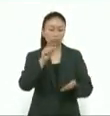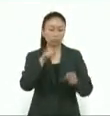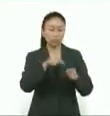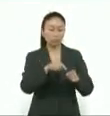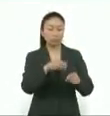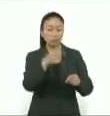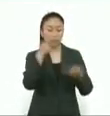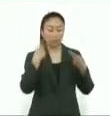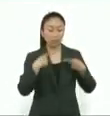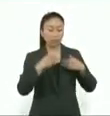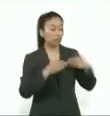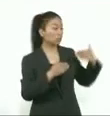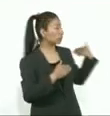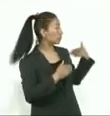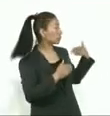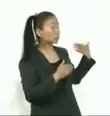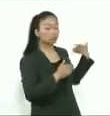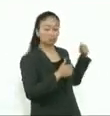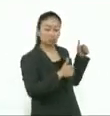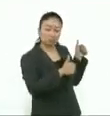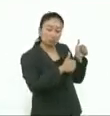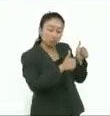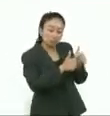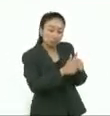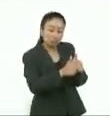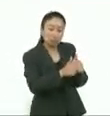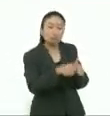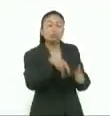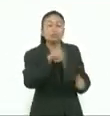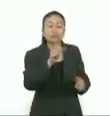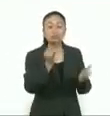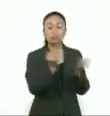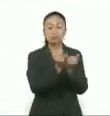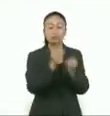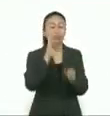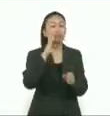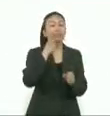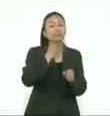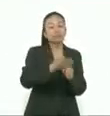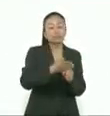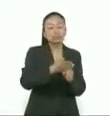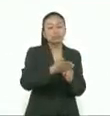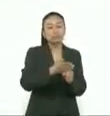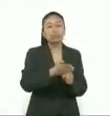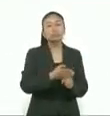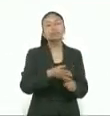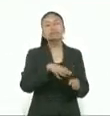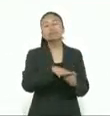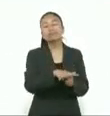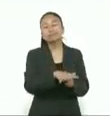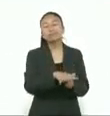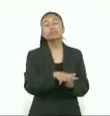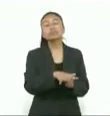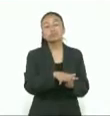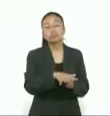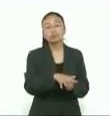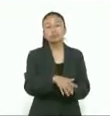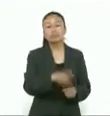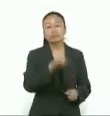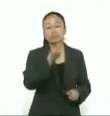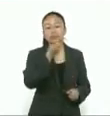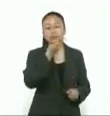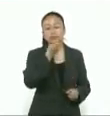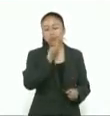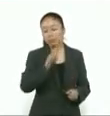atrás. Pero tiene además la responsabilidad de mostrar a las niñas, a